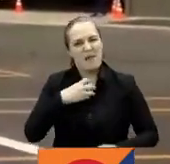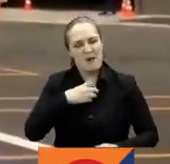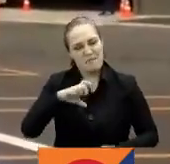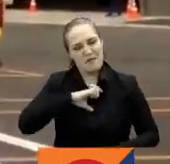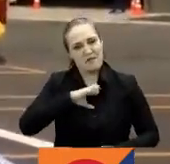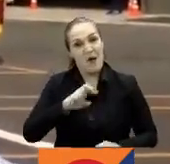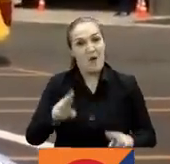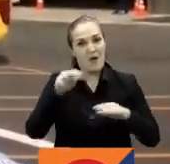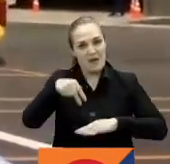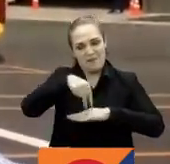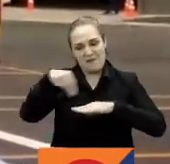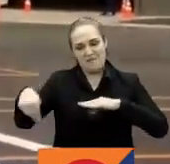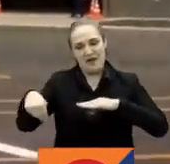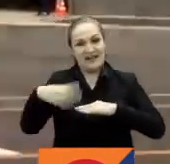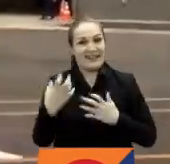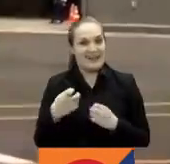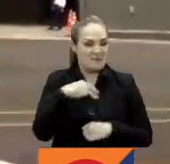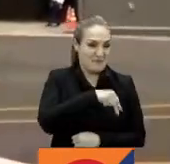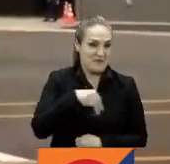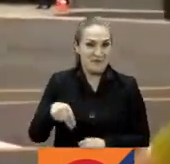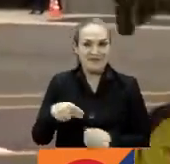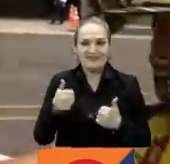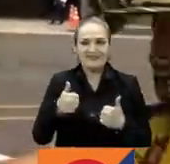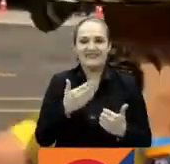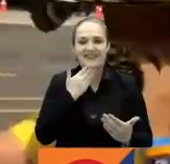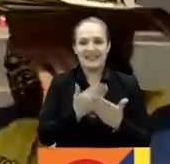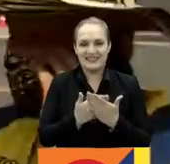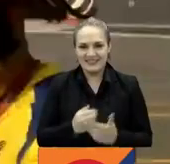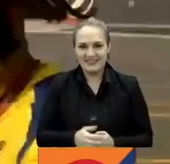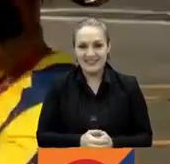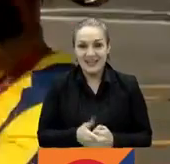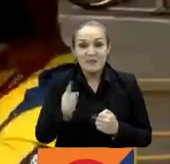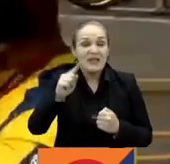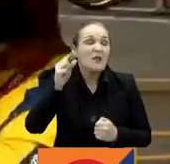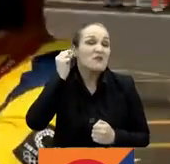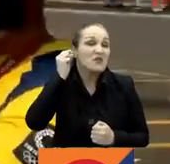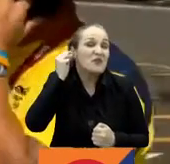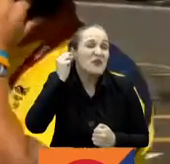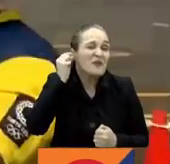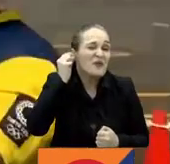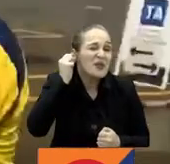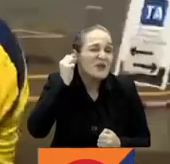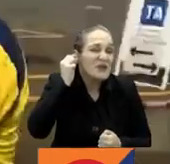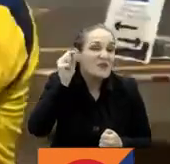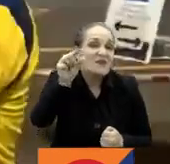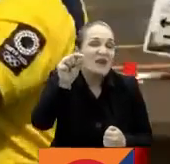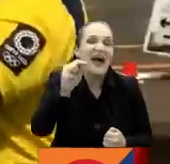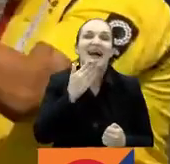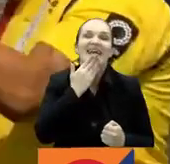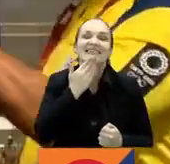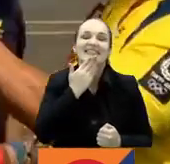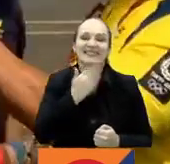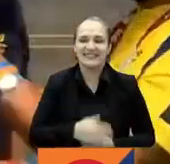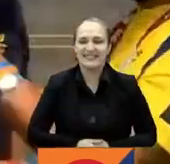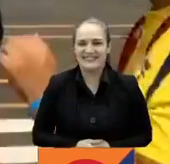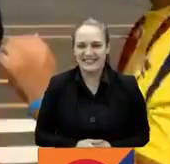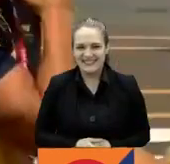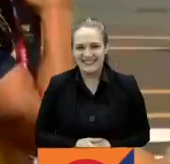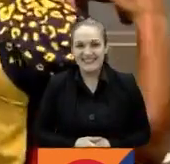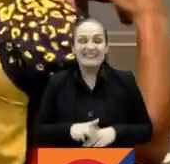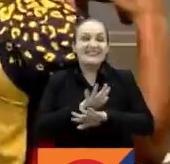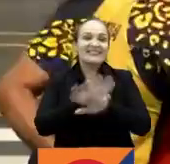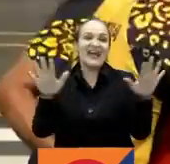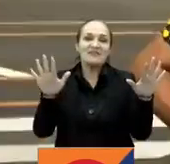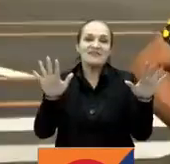montar en el podio. Enhorabuena, permítame, campeón, y permítame el audífono, si está amable. El audífono. Gracias. Así me di vueltas. No es más, señoras